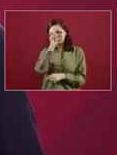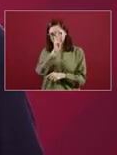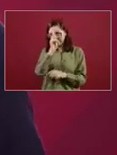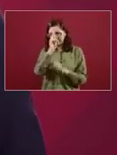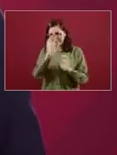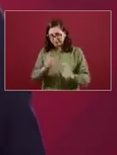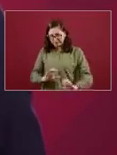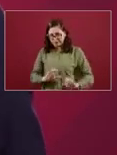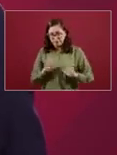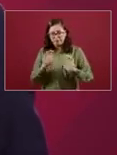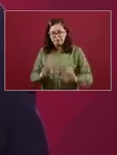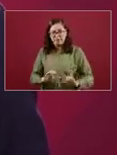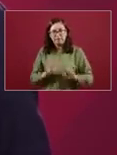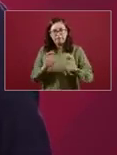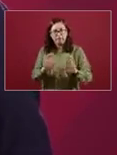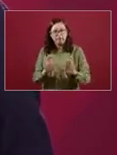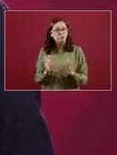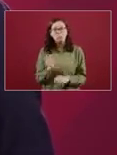y sin que nos pidieran